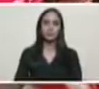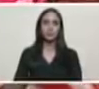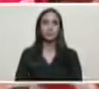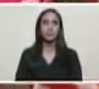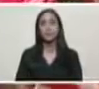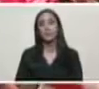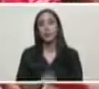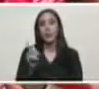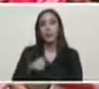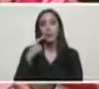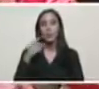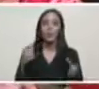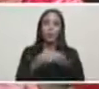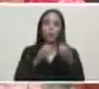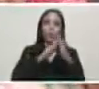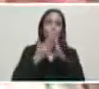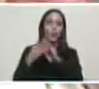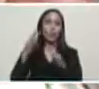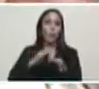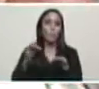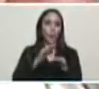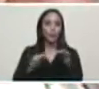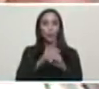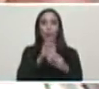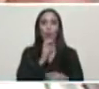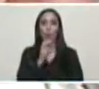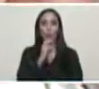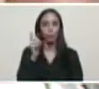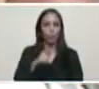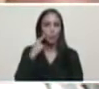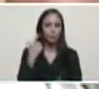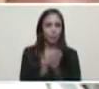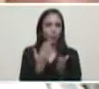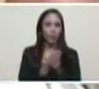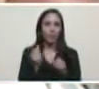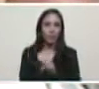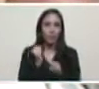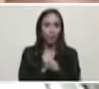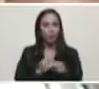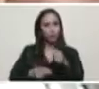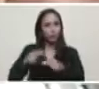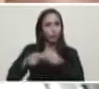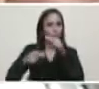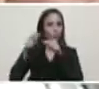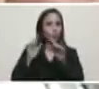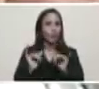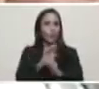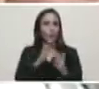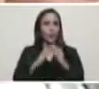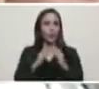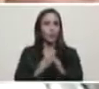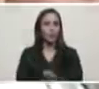un fondo comunal con petros y oro para consolidar la autogestión y la construcción de la